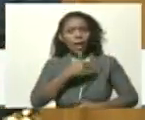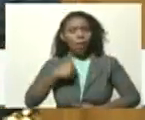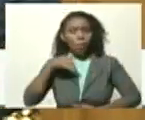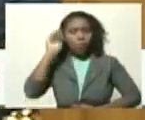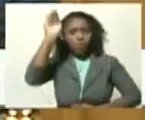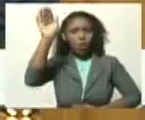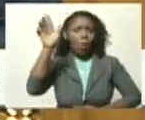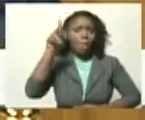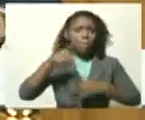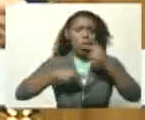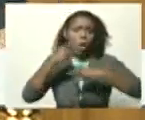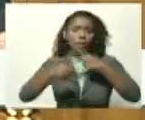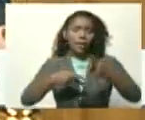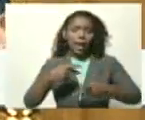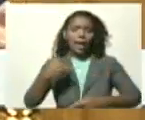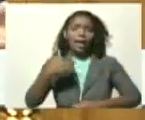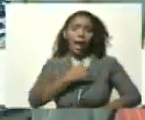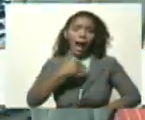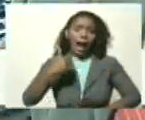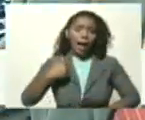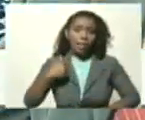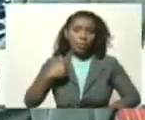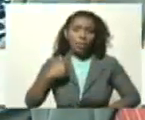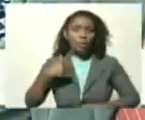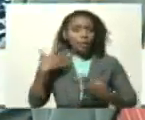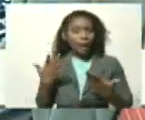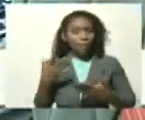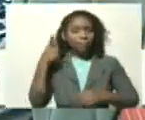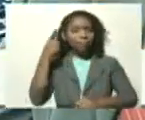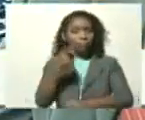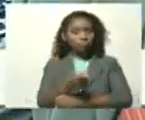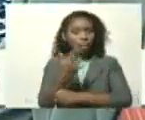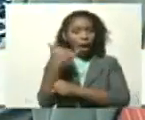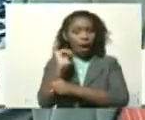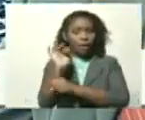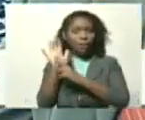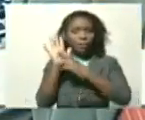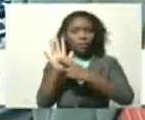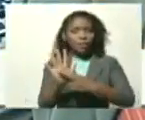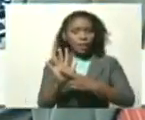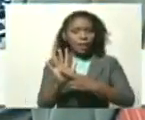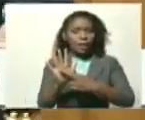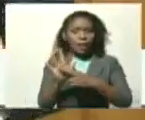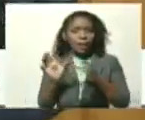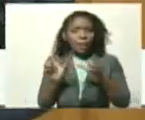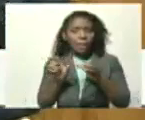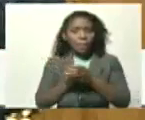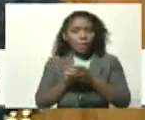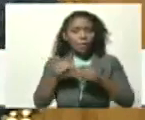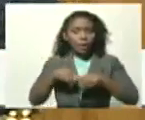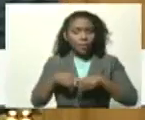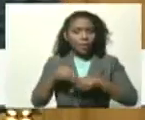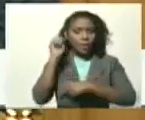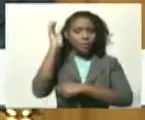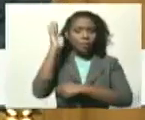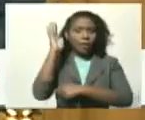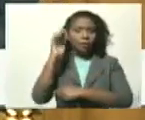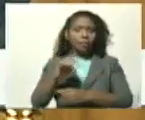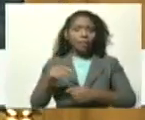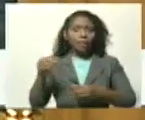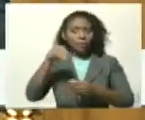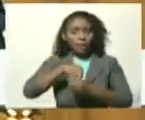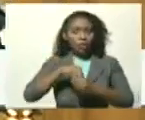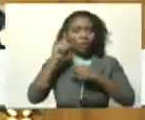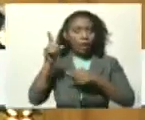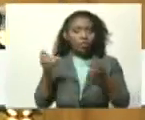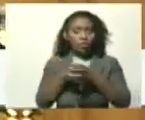política consideramos que debe estar representada la minoría de este Parlamento dentro de la